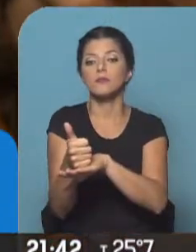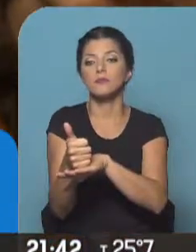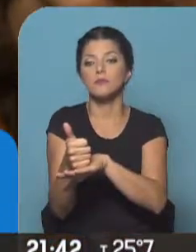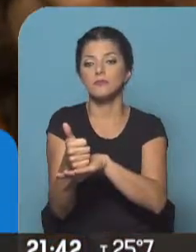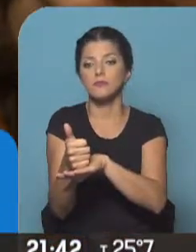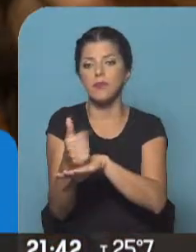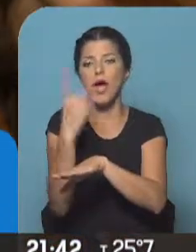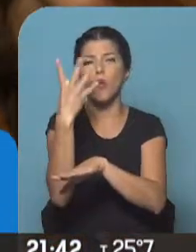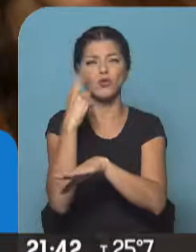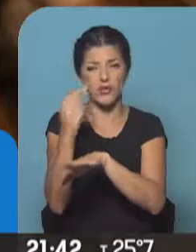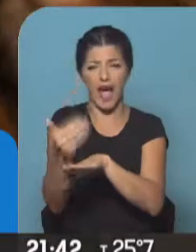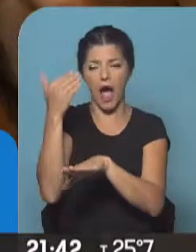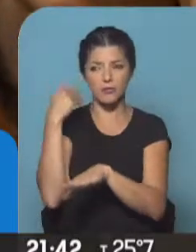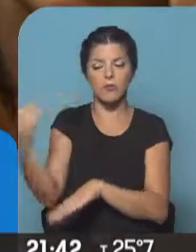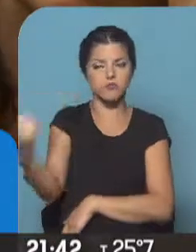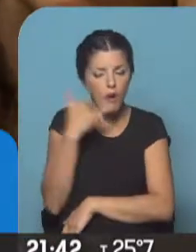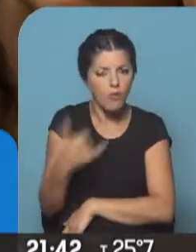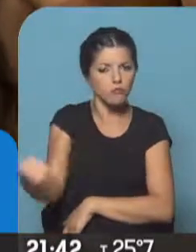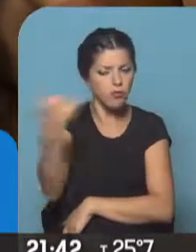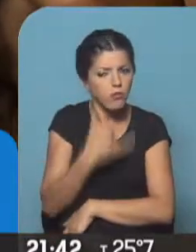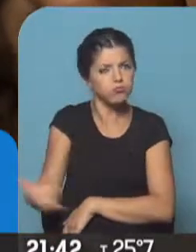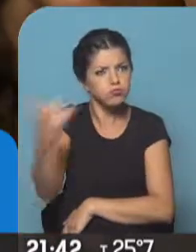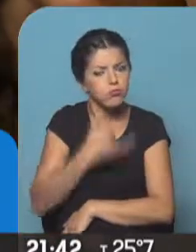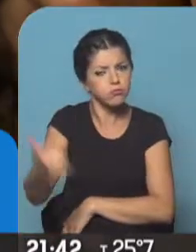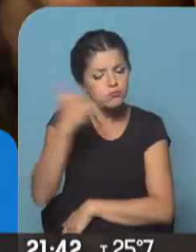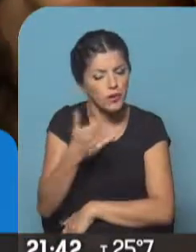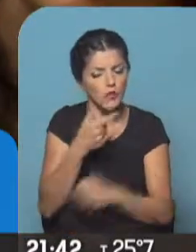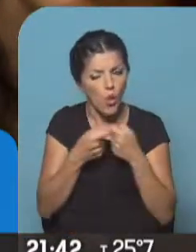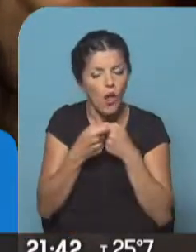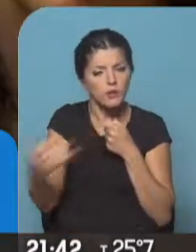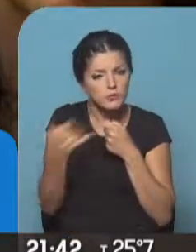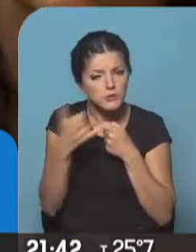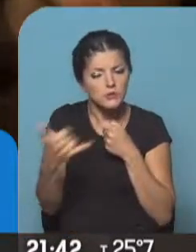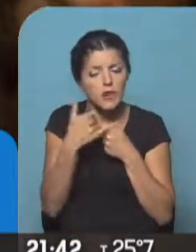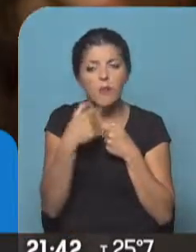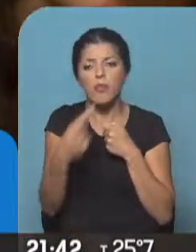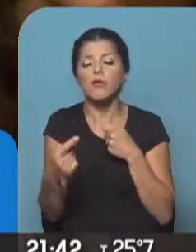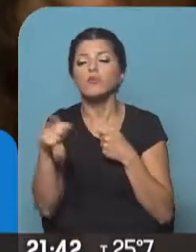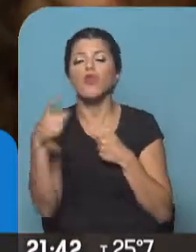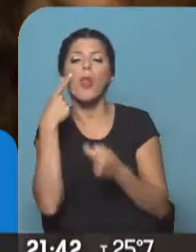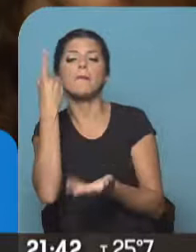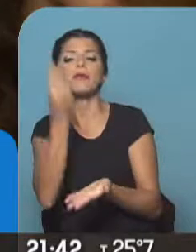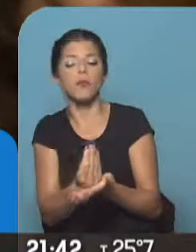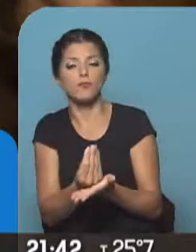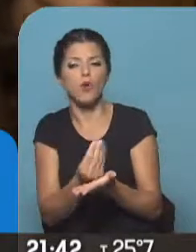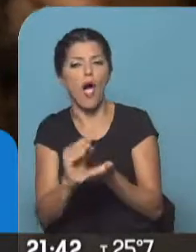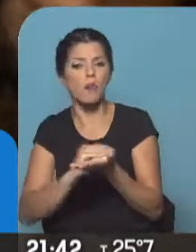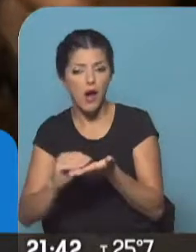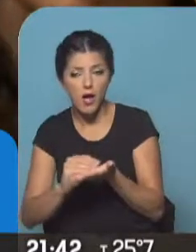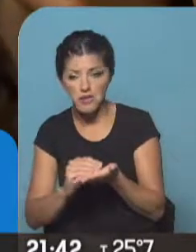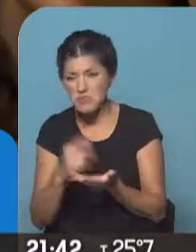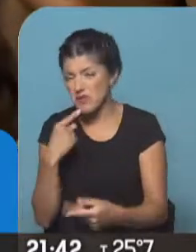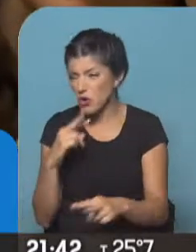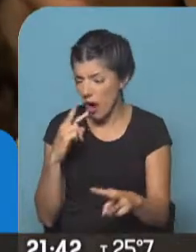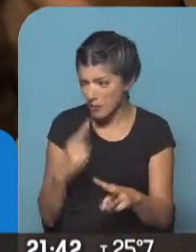los 4 días anteriores de manera recurrente a mi propio celular, planteándome que me llamaba de parte de un abogado, me dio el apellido, la